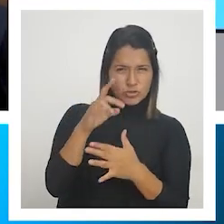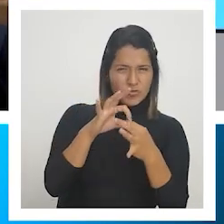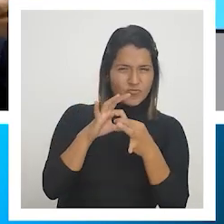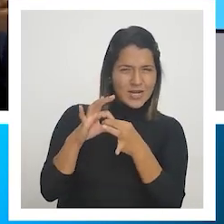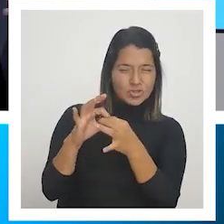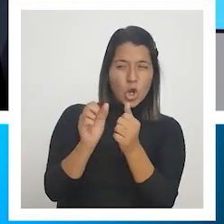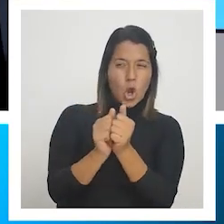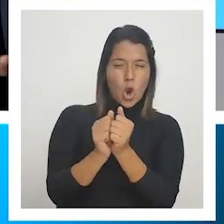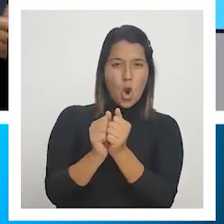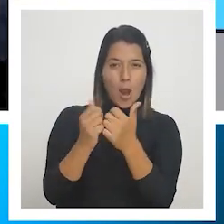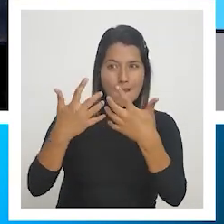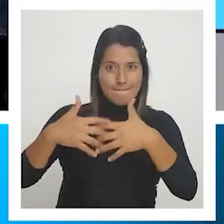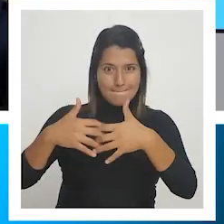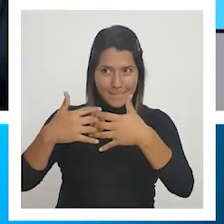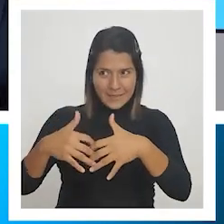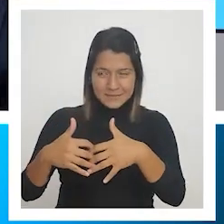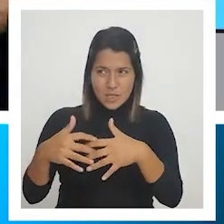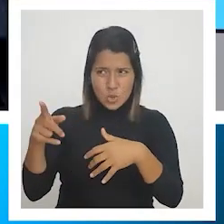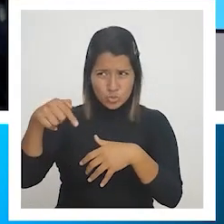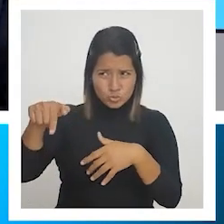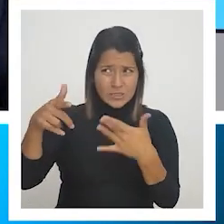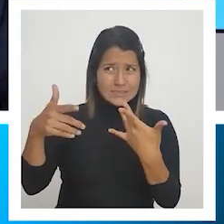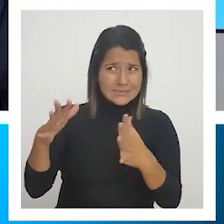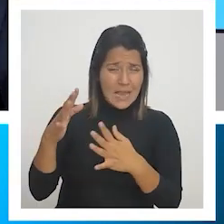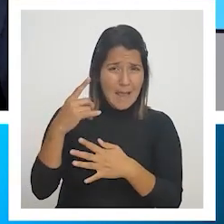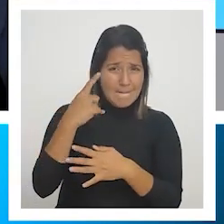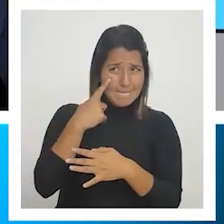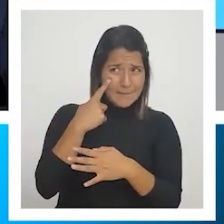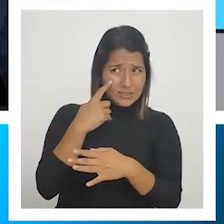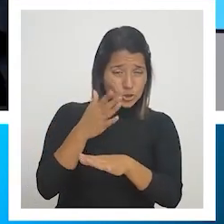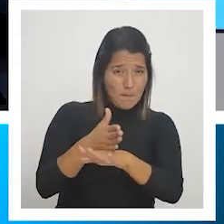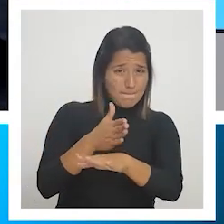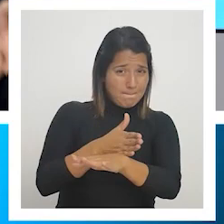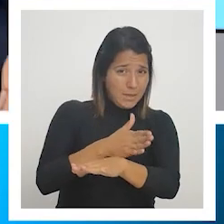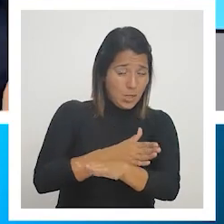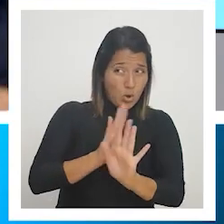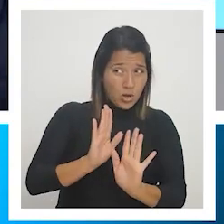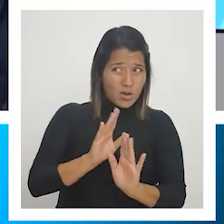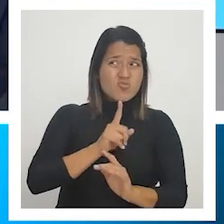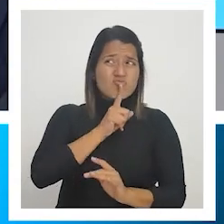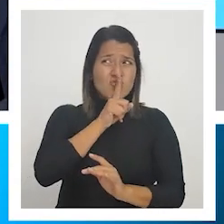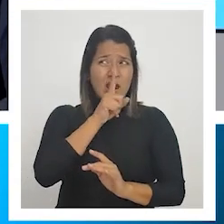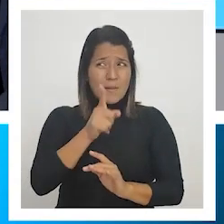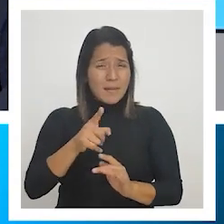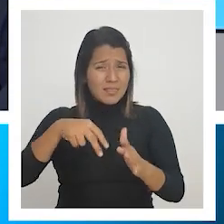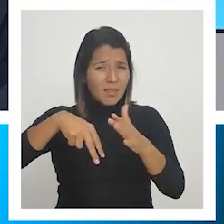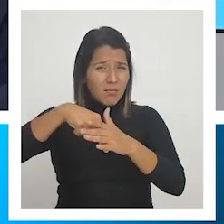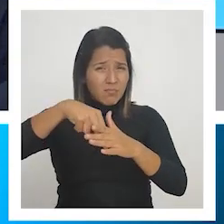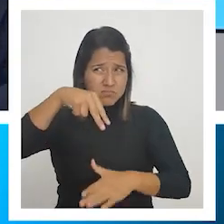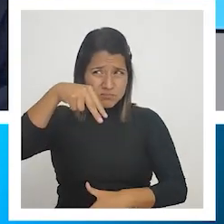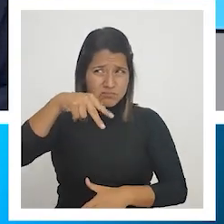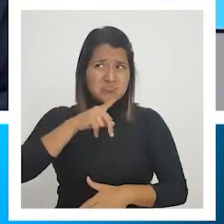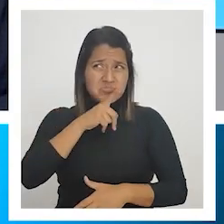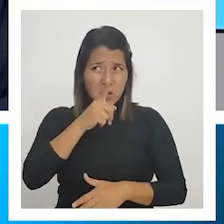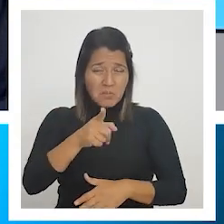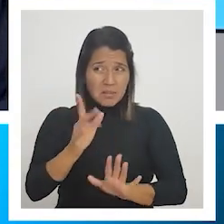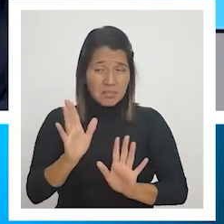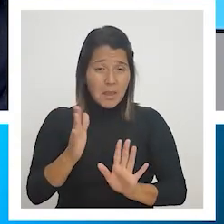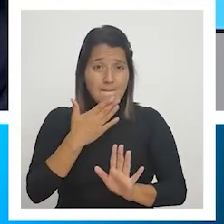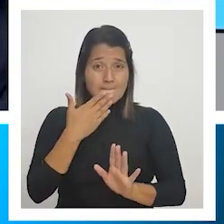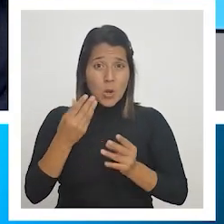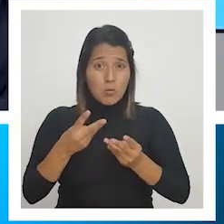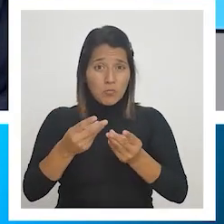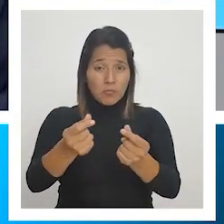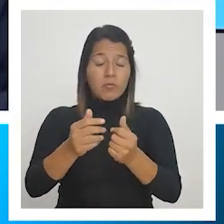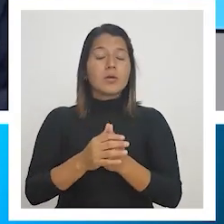visto como una liberación ahí, como que realmente la cosa está funcionando, va caminando. Yo creo que han sido importantes